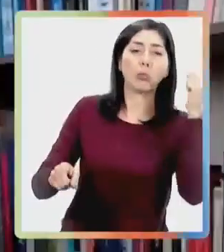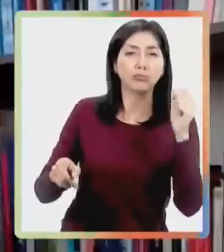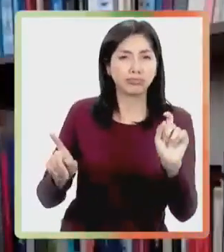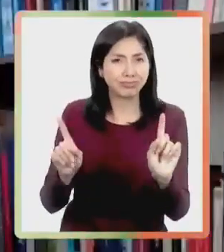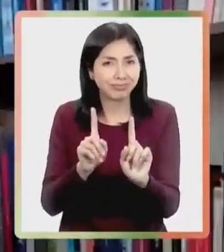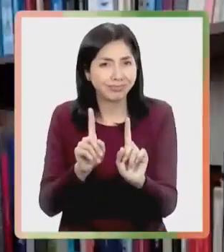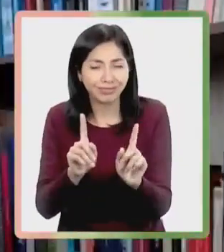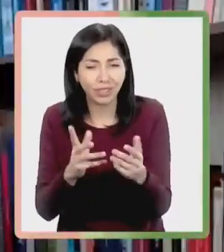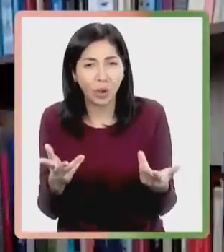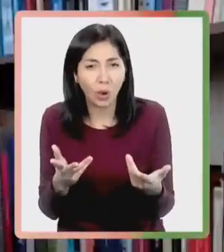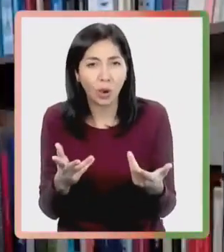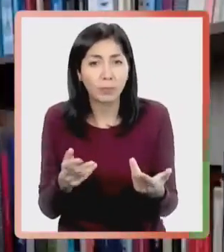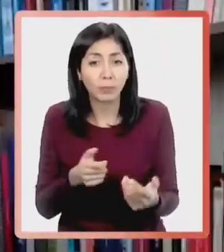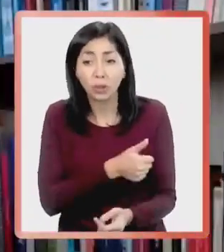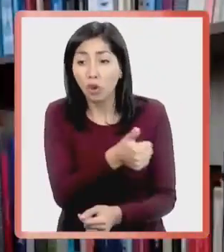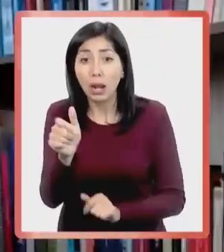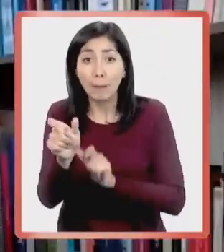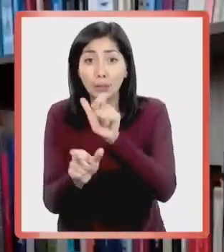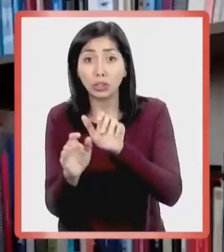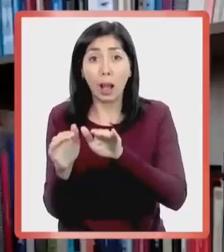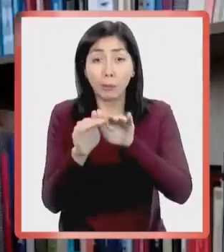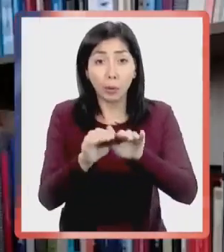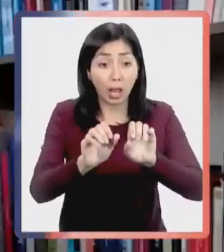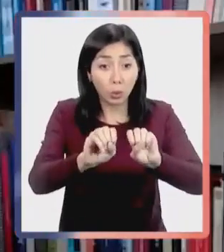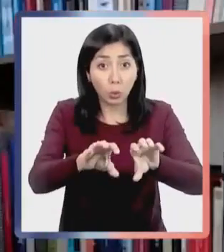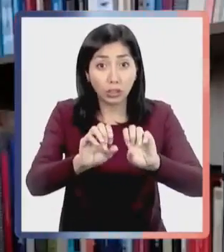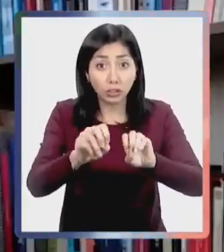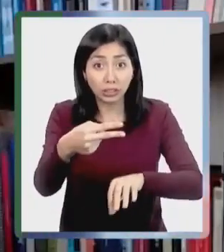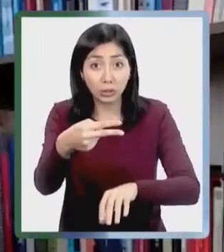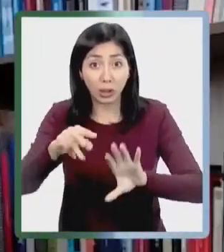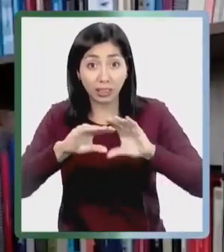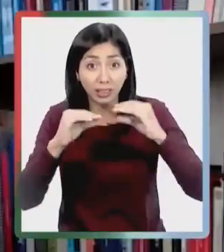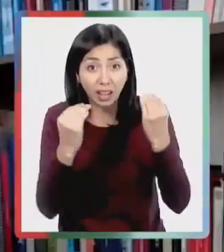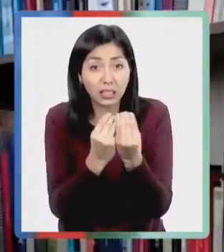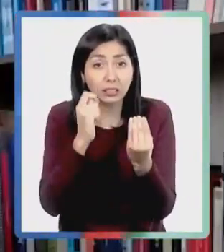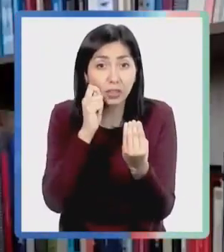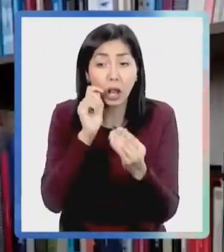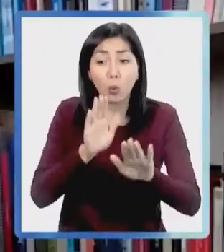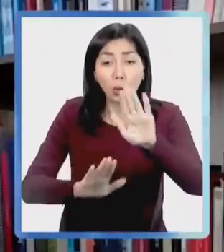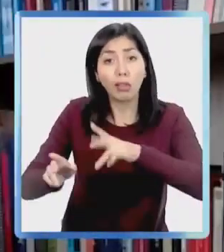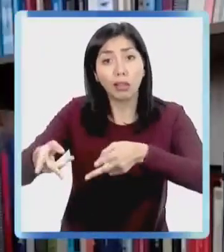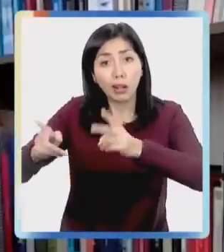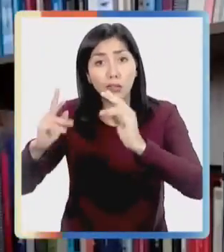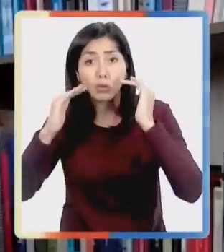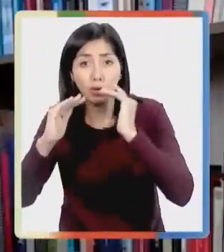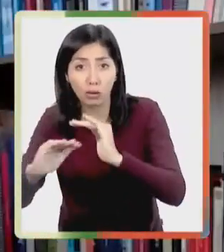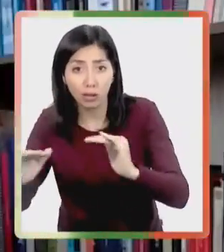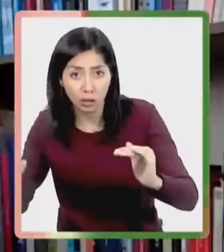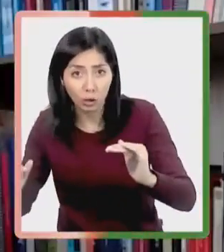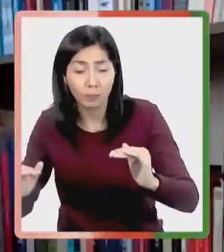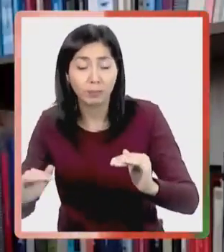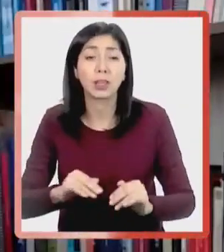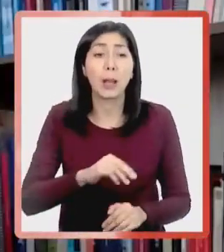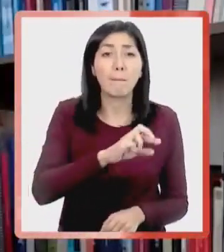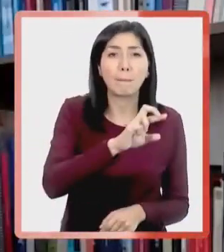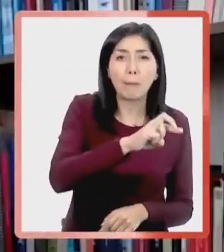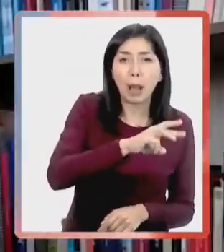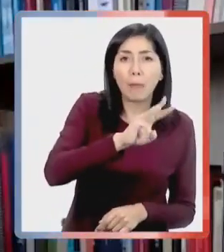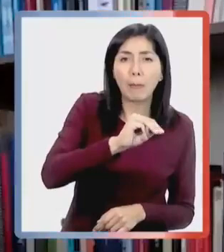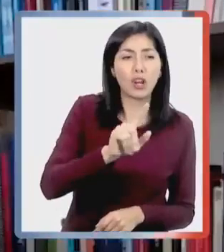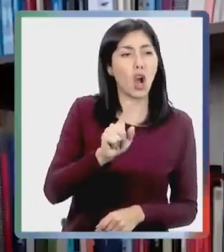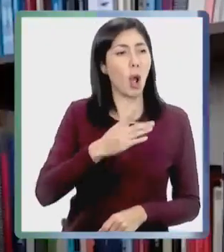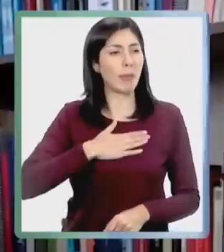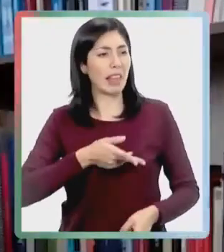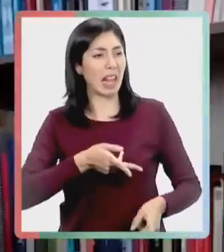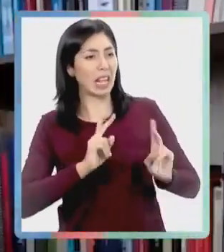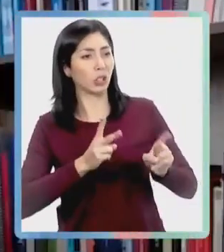hablando de educación sexual integral estamos abogando por derechos de los niños. Se da una cosa tan aberrante como que los padres, por defender sus propios derechos, están